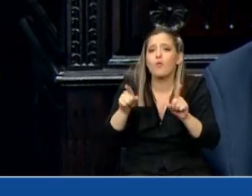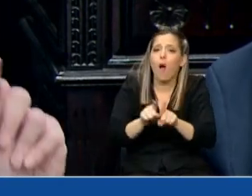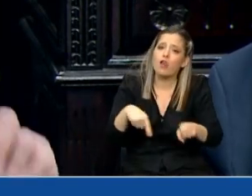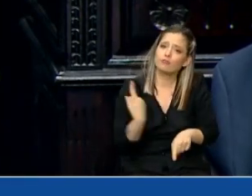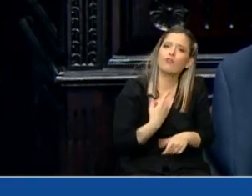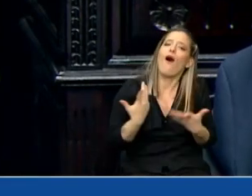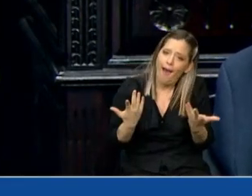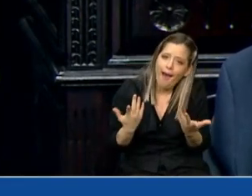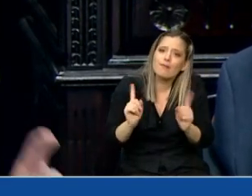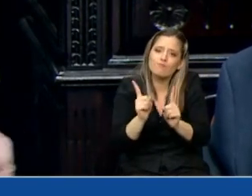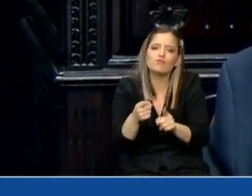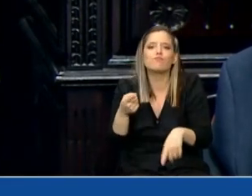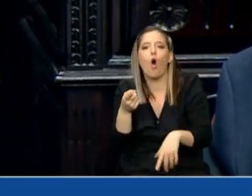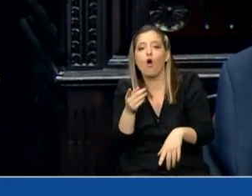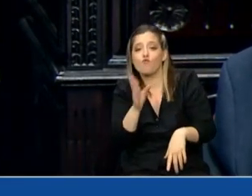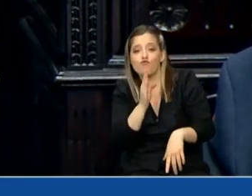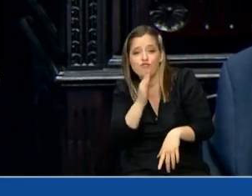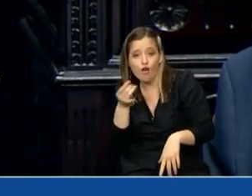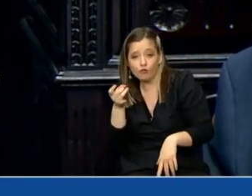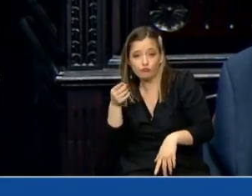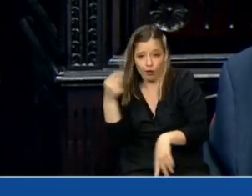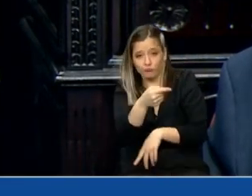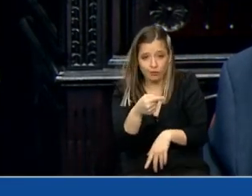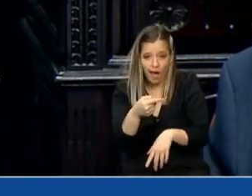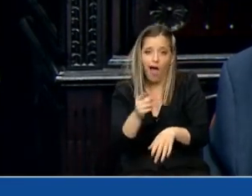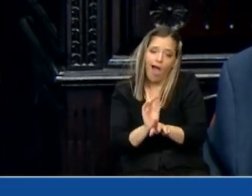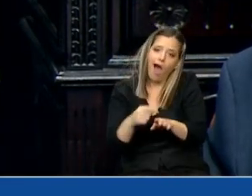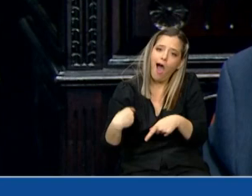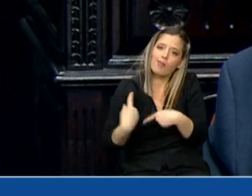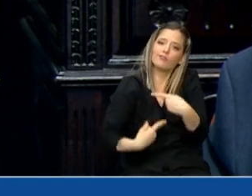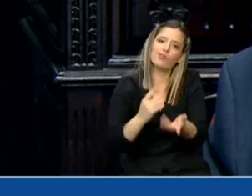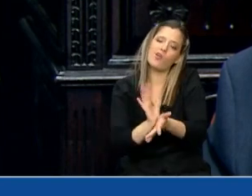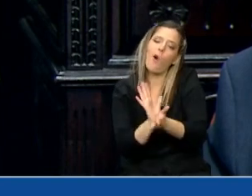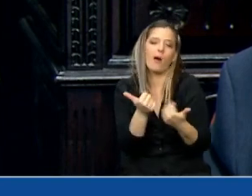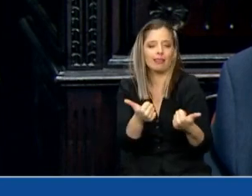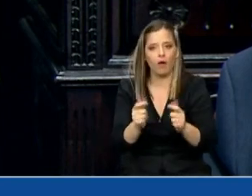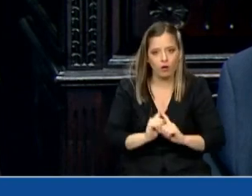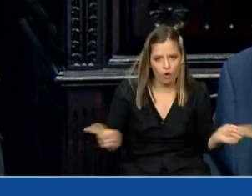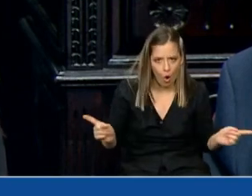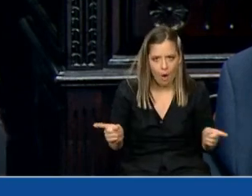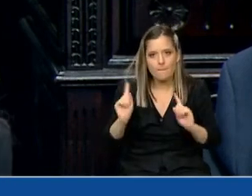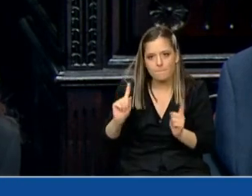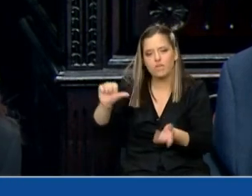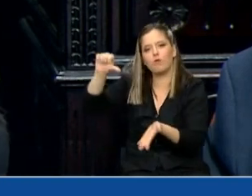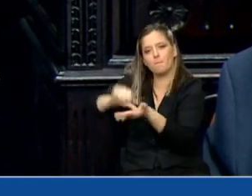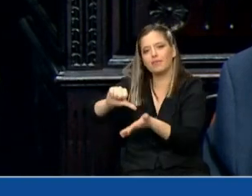que el antisemitismo se siga expresando como antisionismo. Am